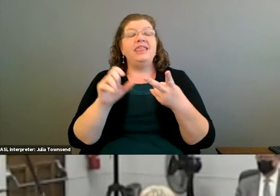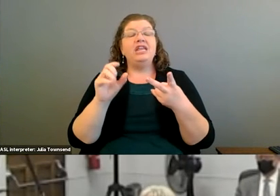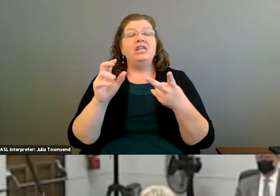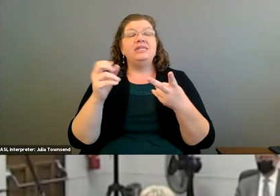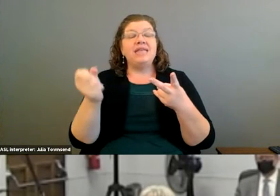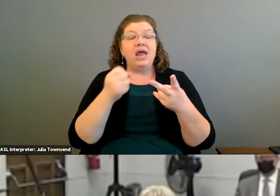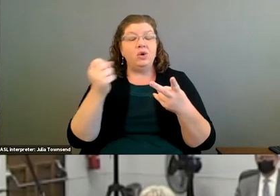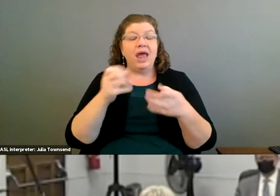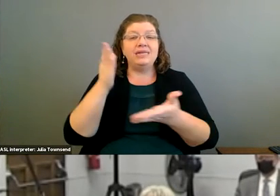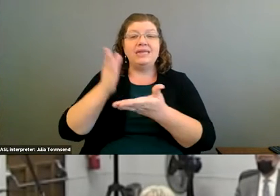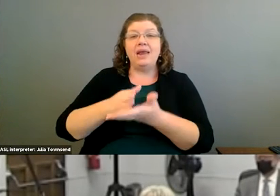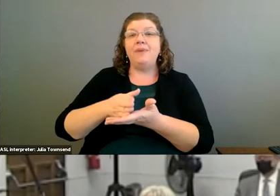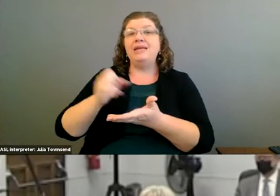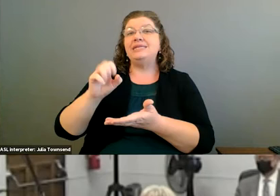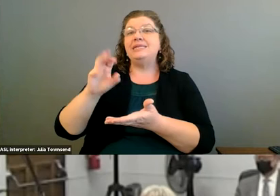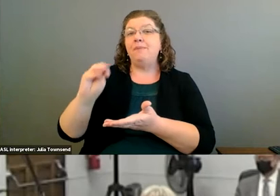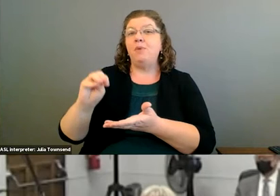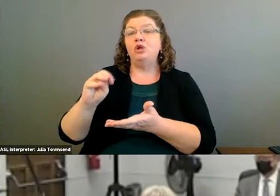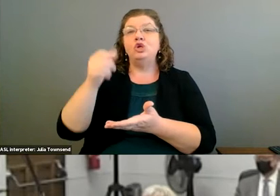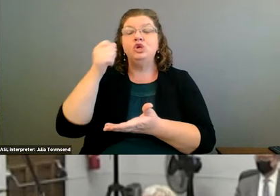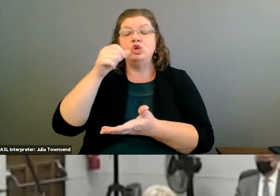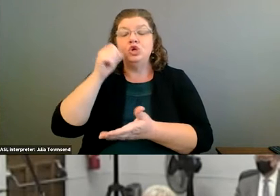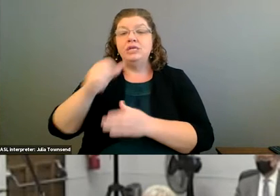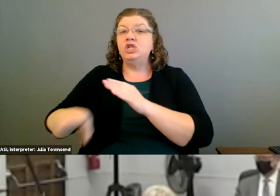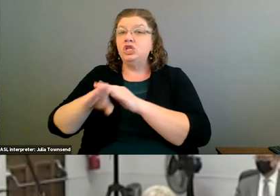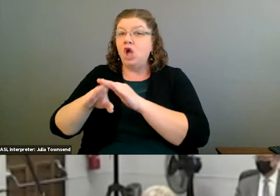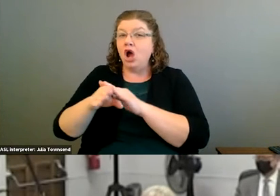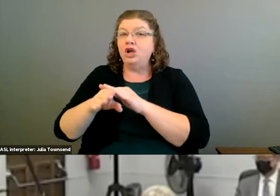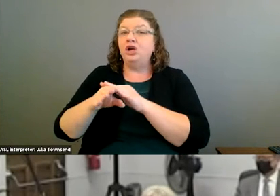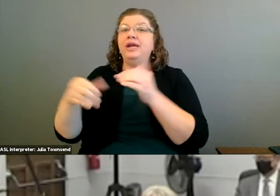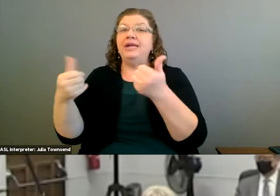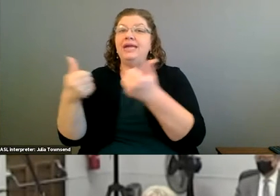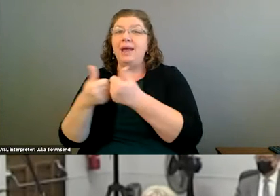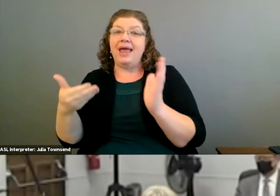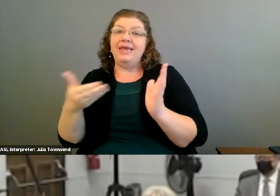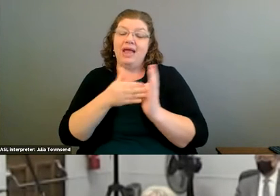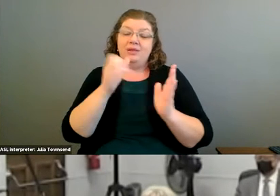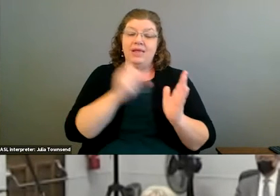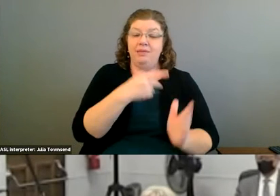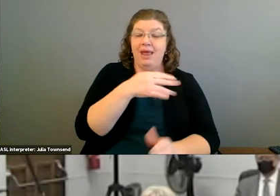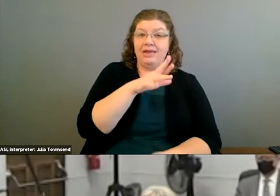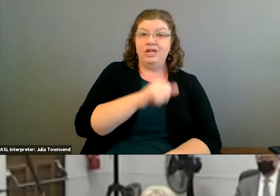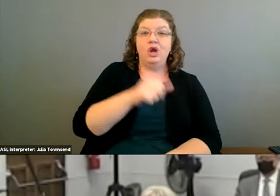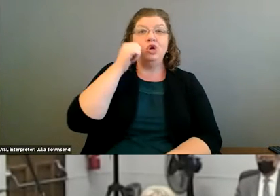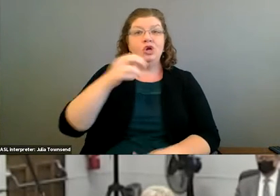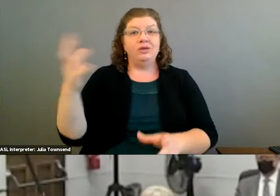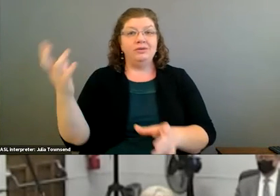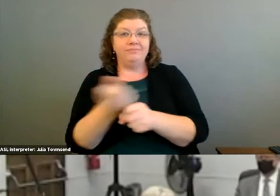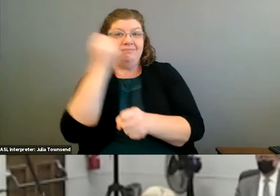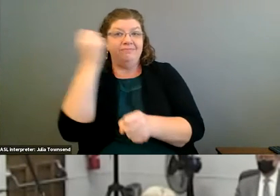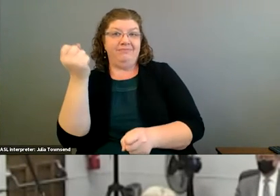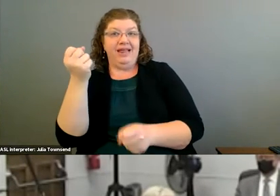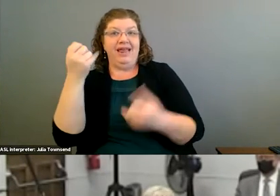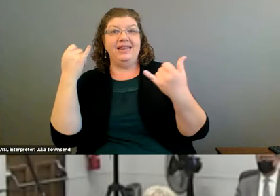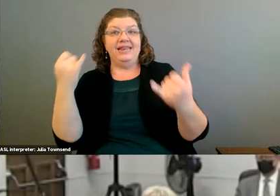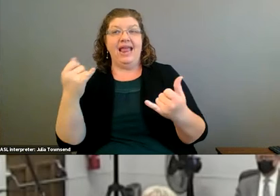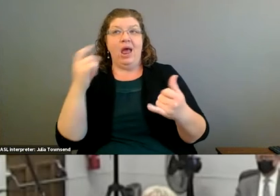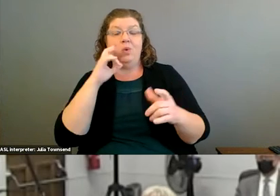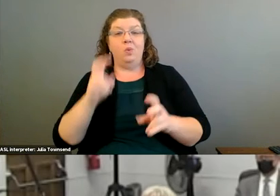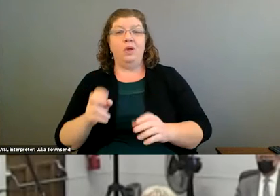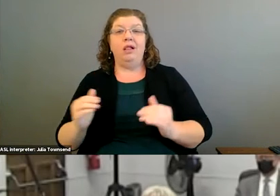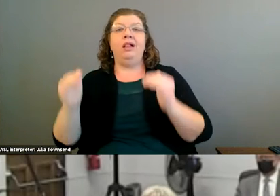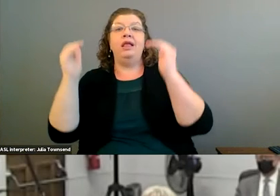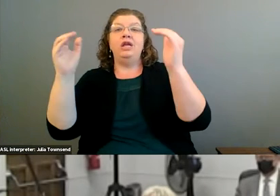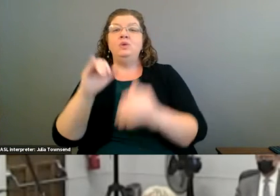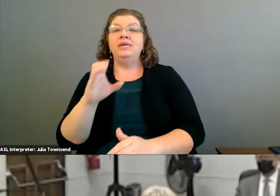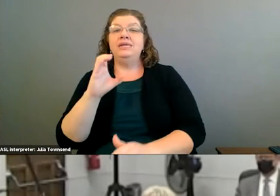por el campeonato de San Marcos de soccer femenil en Sur Pasadena, cuando los estudiantes